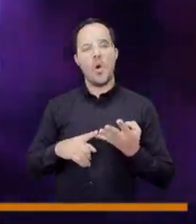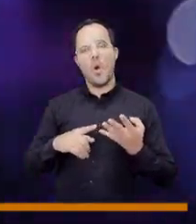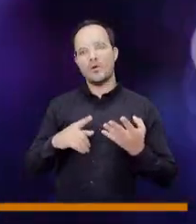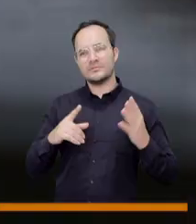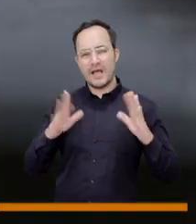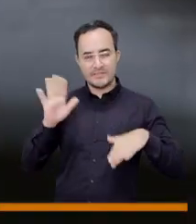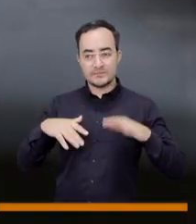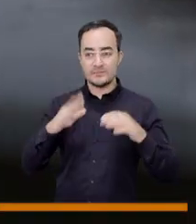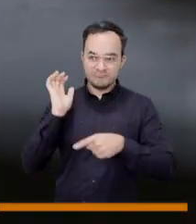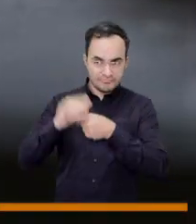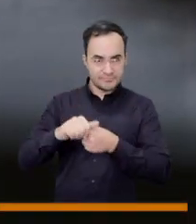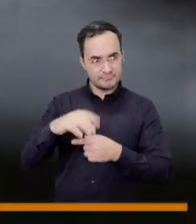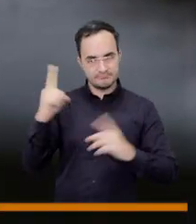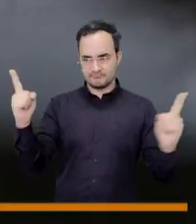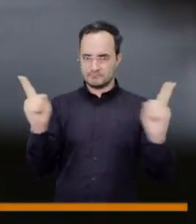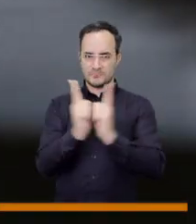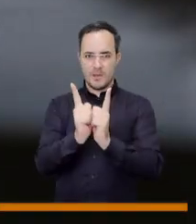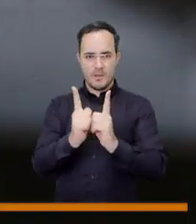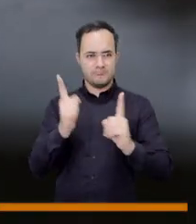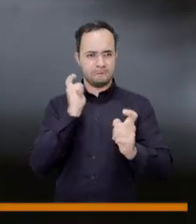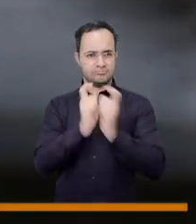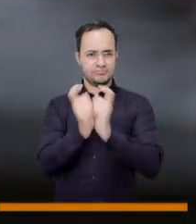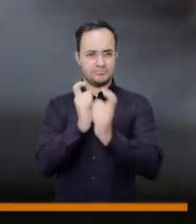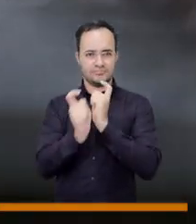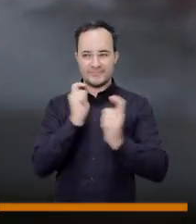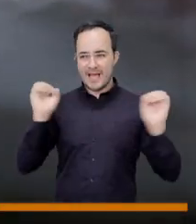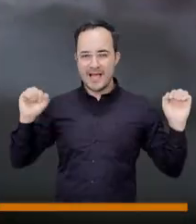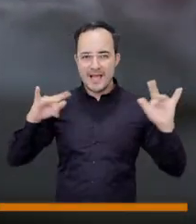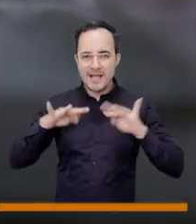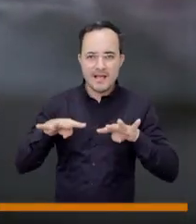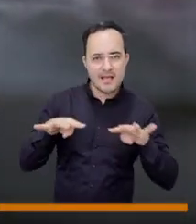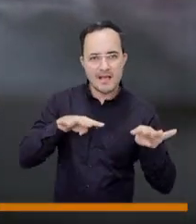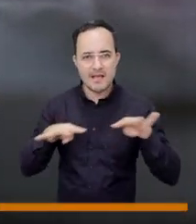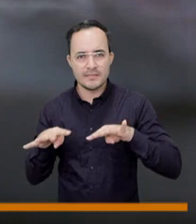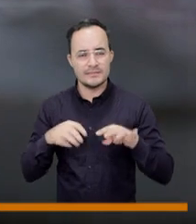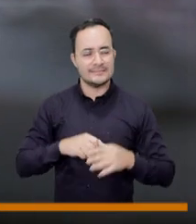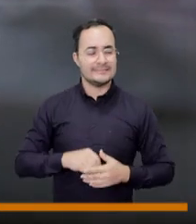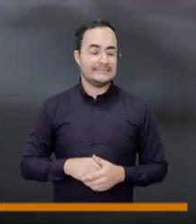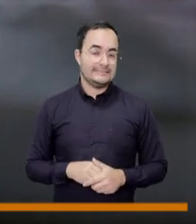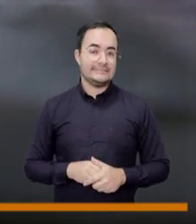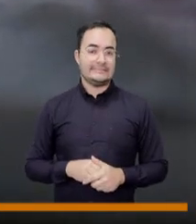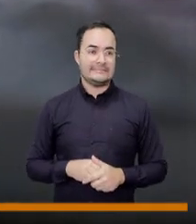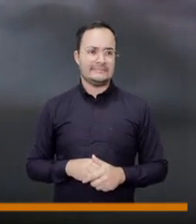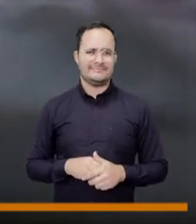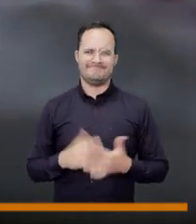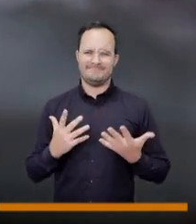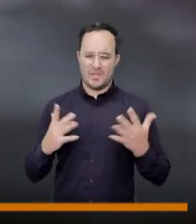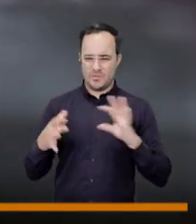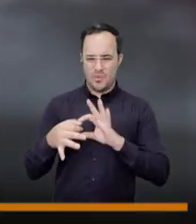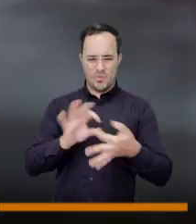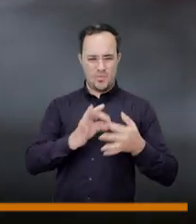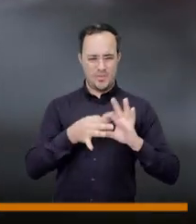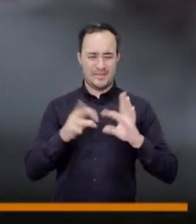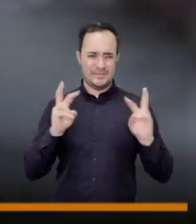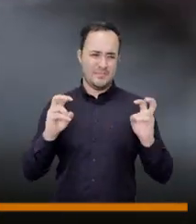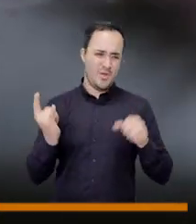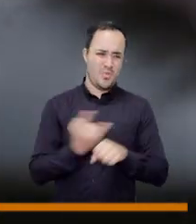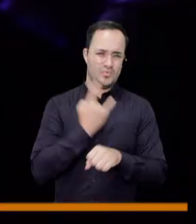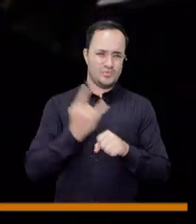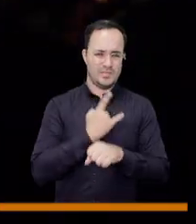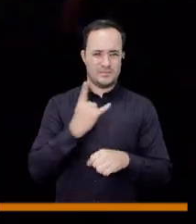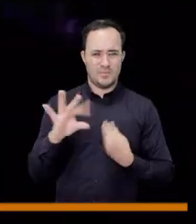clandestinas todo esto articulado Pues con el tema de consumo